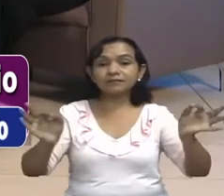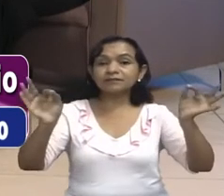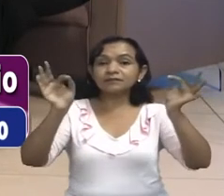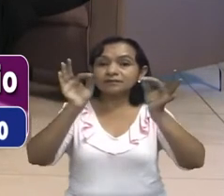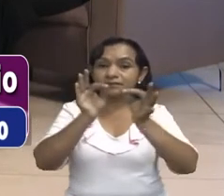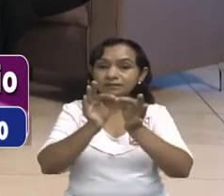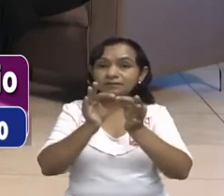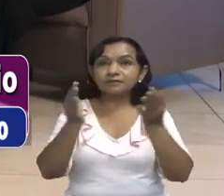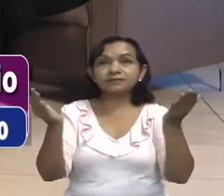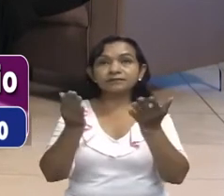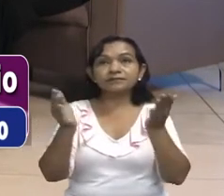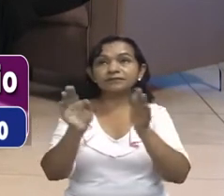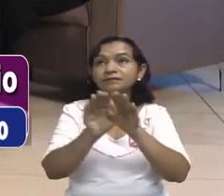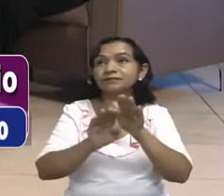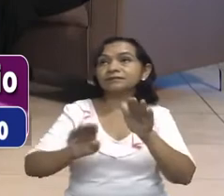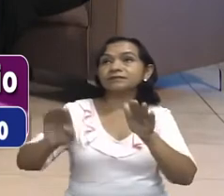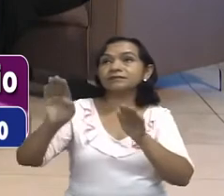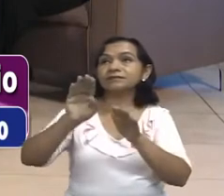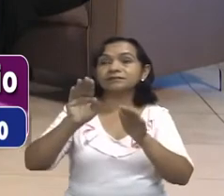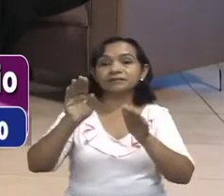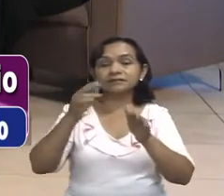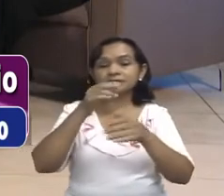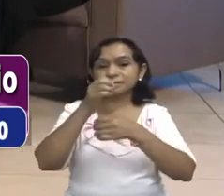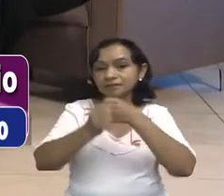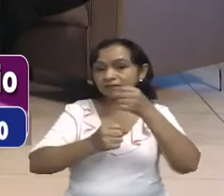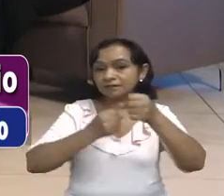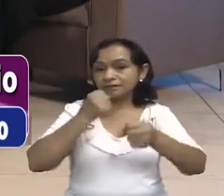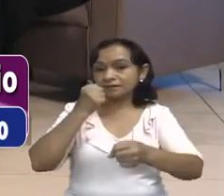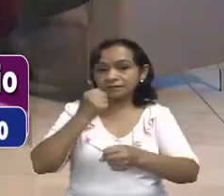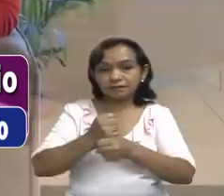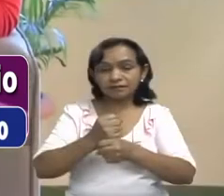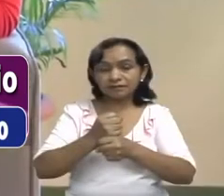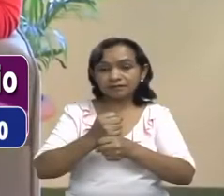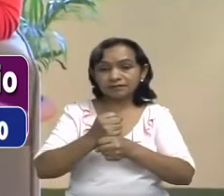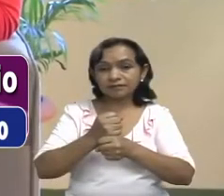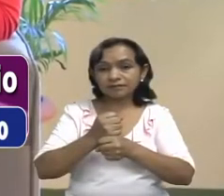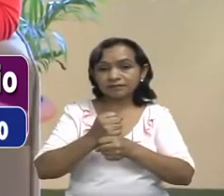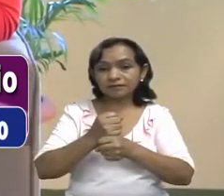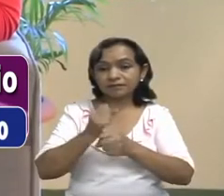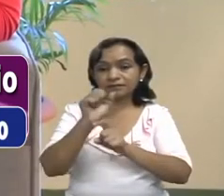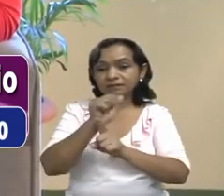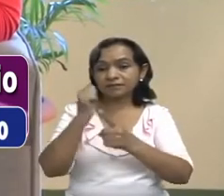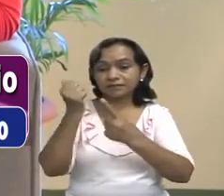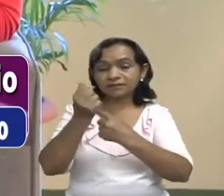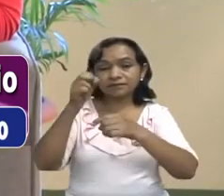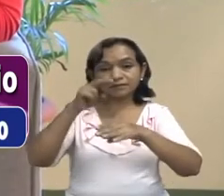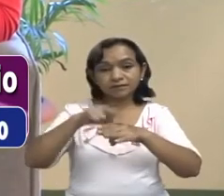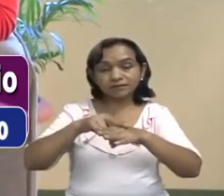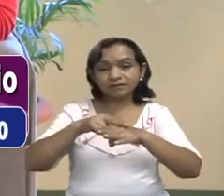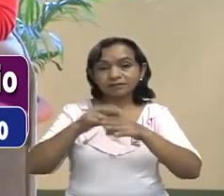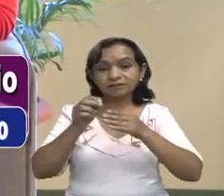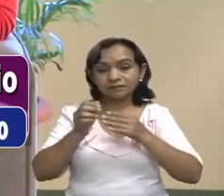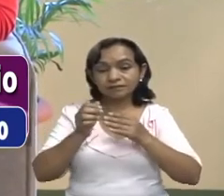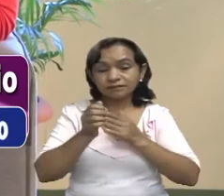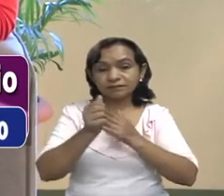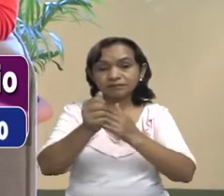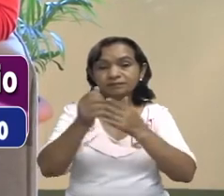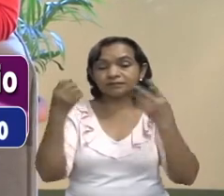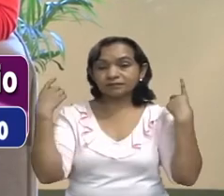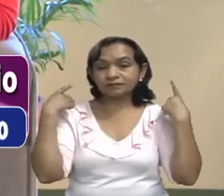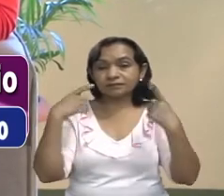canal y sobre todo en estos años que ha estado él en la presidencia de la Asamblea Nacional. Él ha confiado mucho en